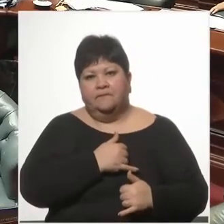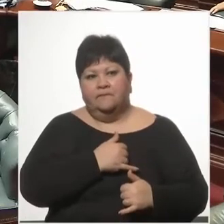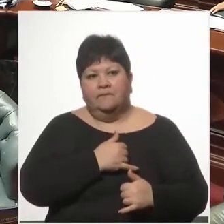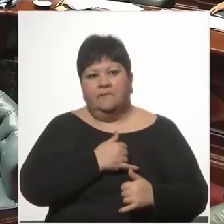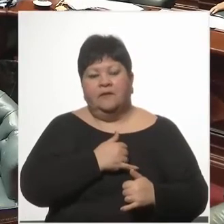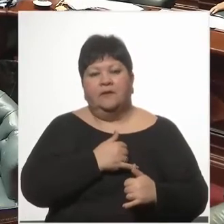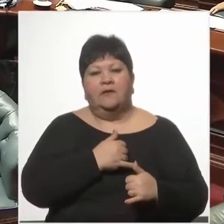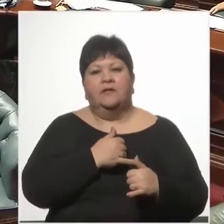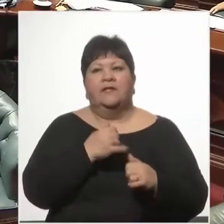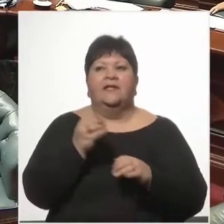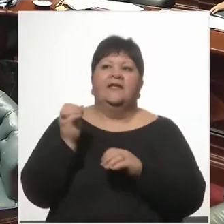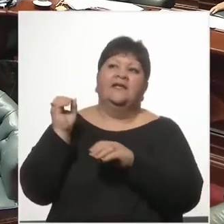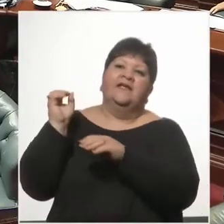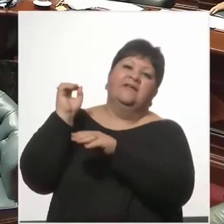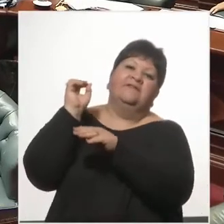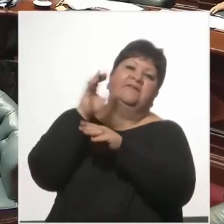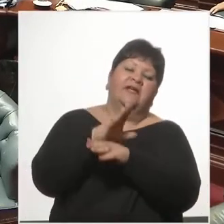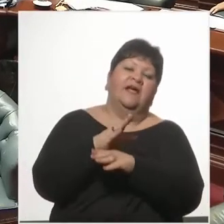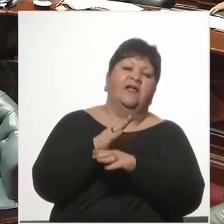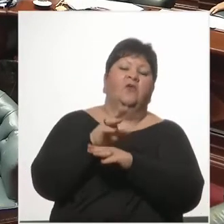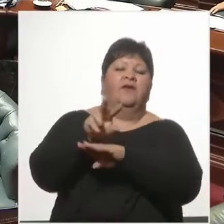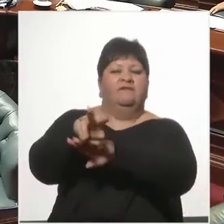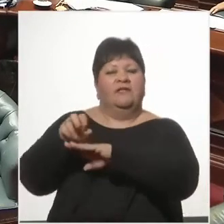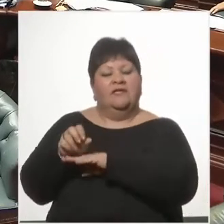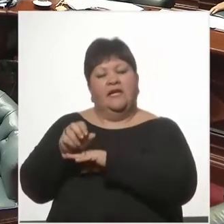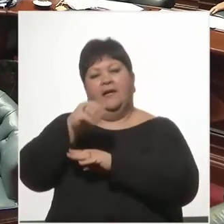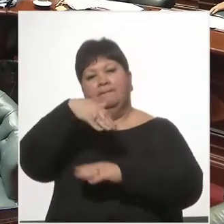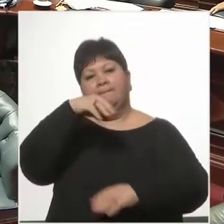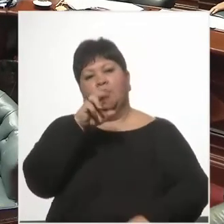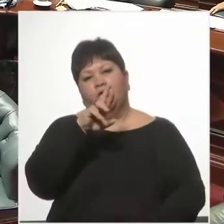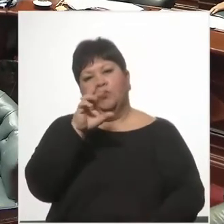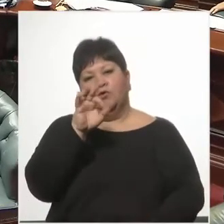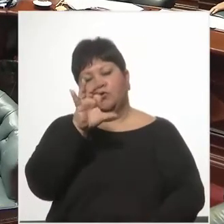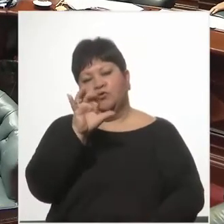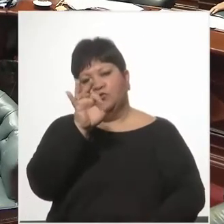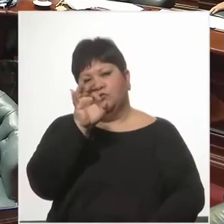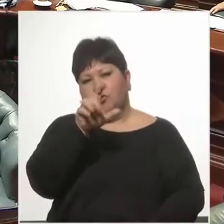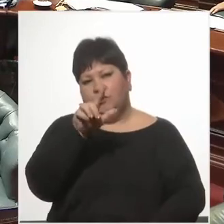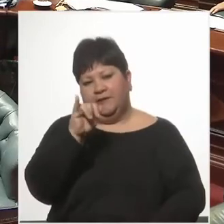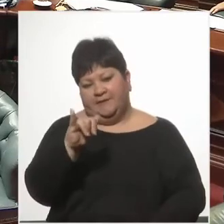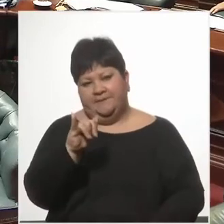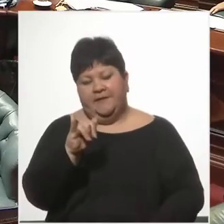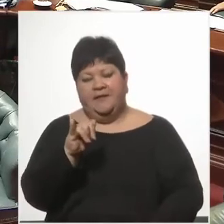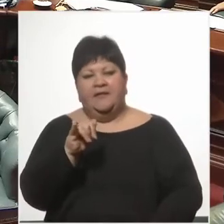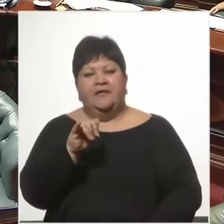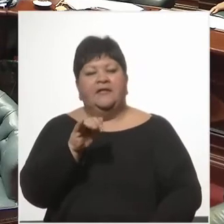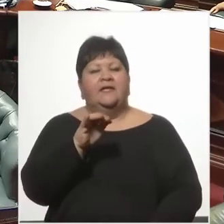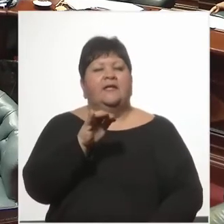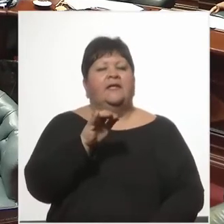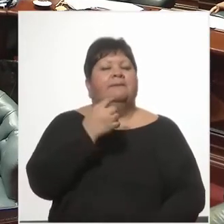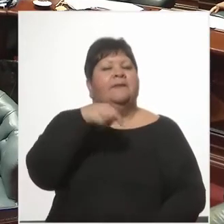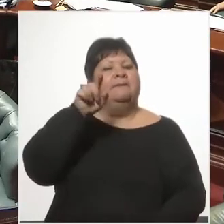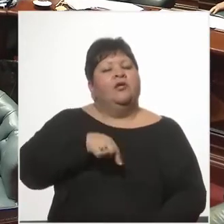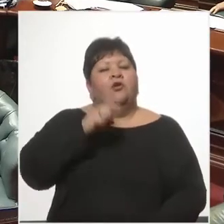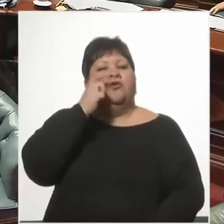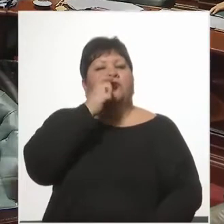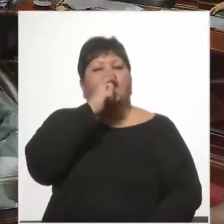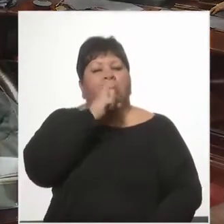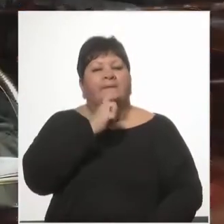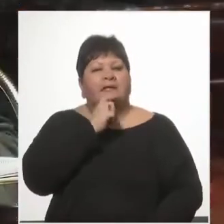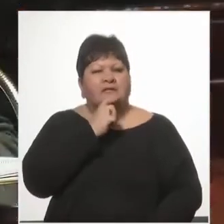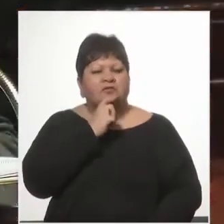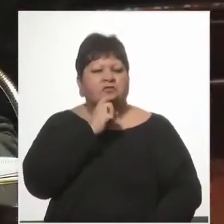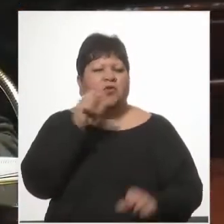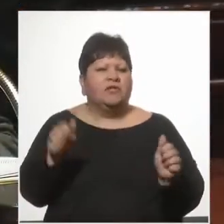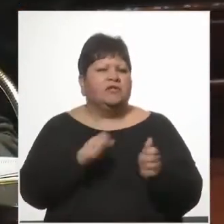fiscal Rodrigo Morosoli. El 1 de marzo, el doctor Toma efectuó correcciones a los proyectos de la resolución.